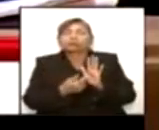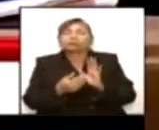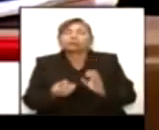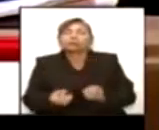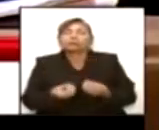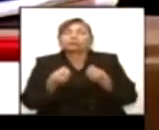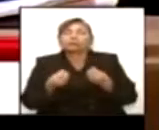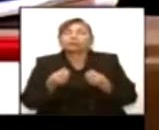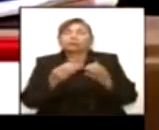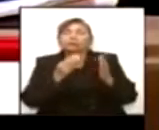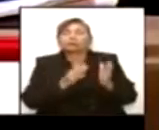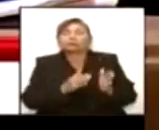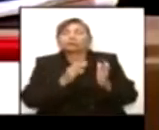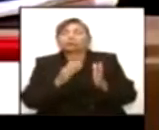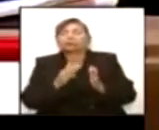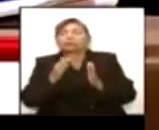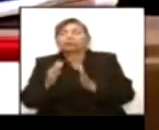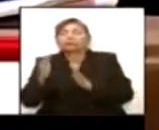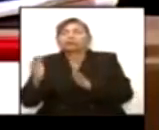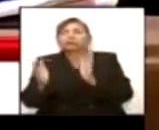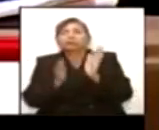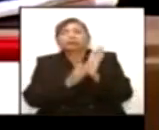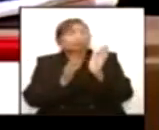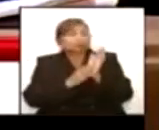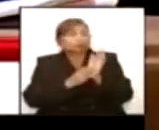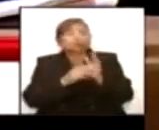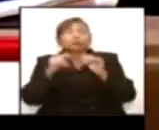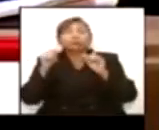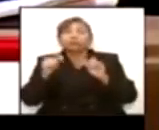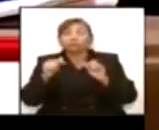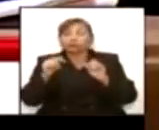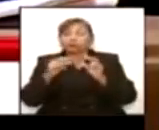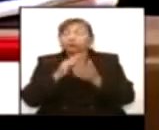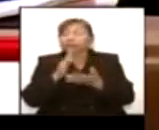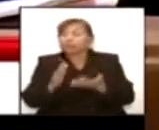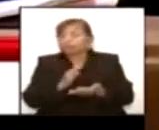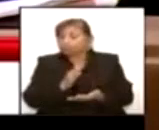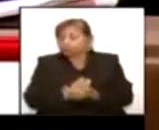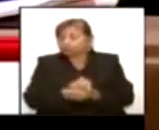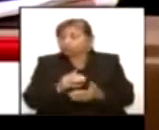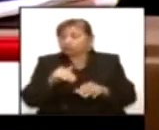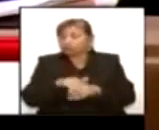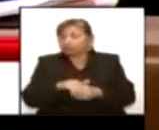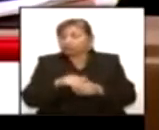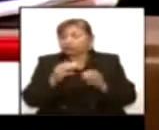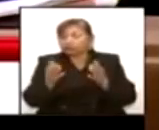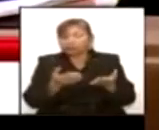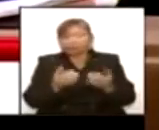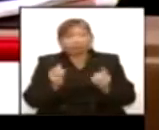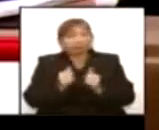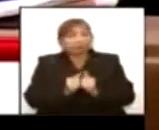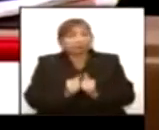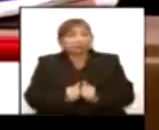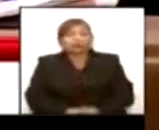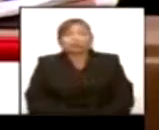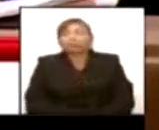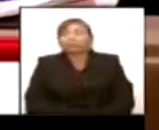se ha llevado el proceso de intervención defensorial en este caso. Y en lo que respecta a la